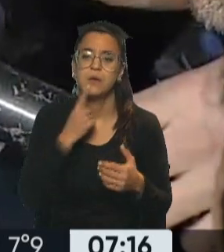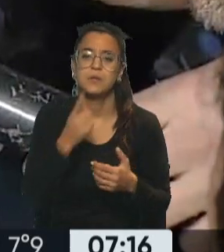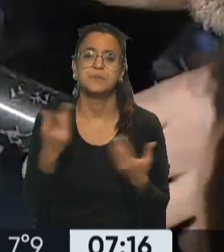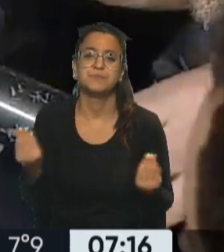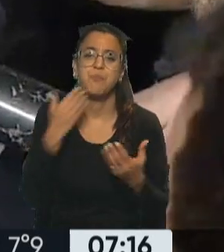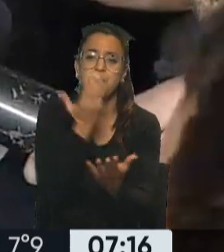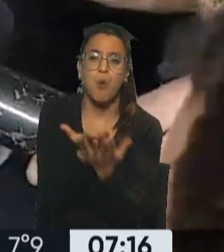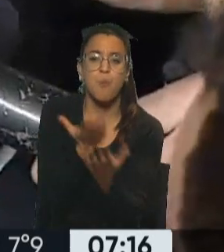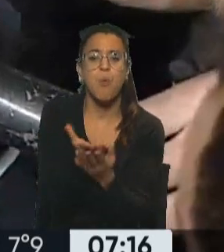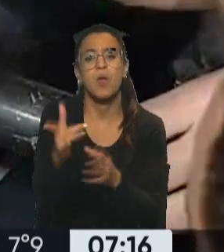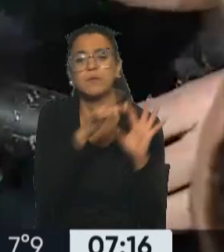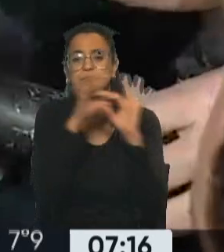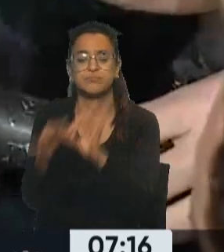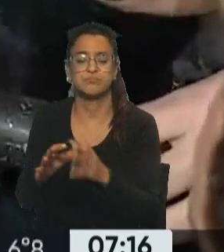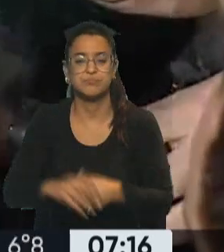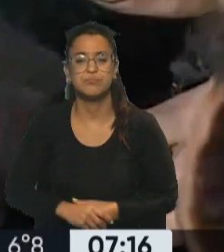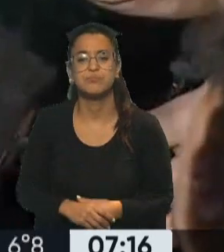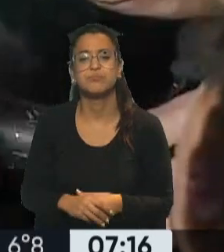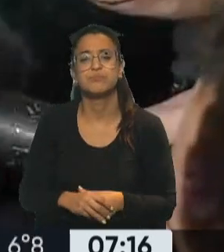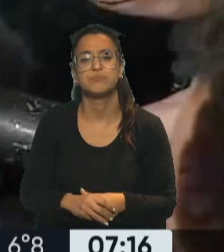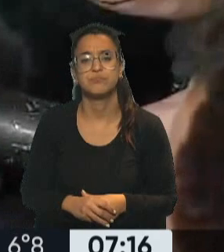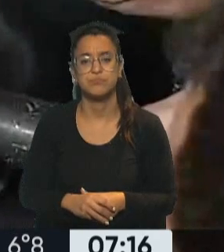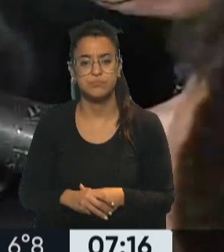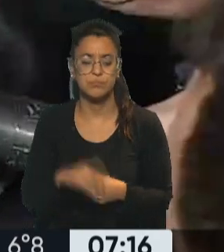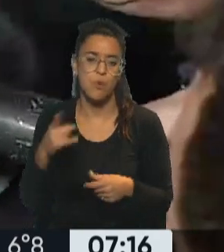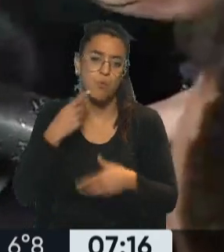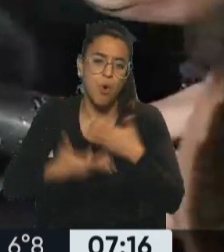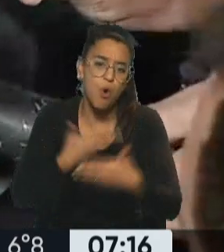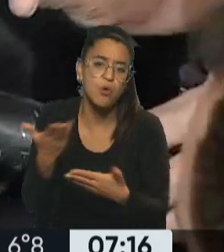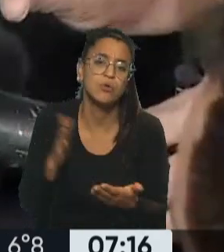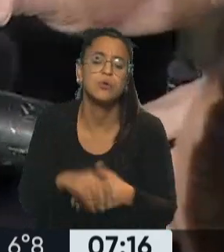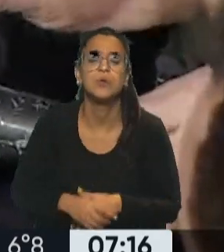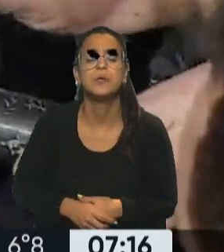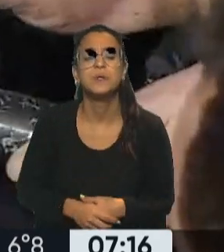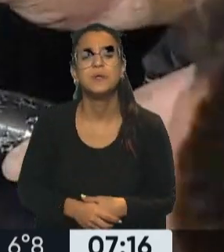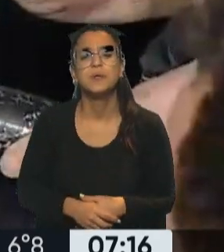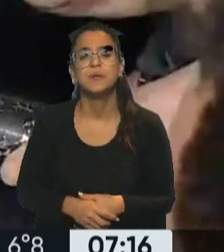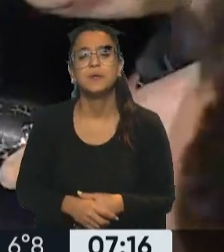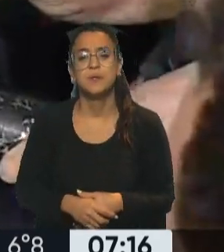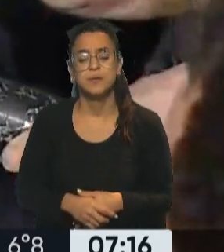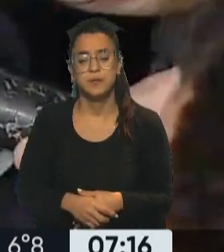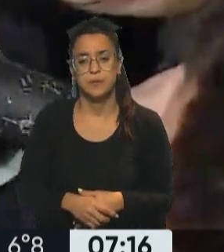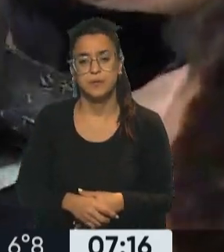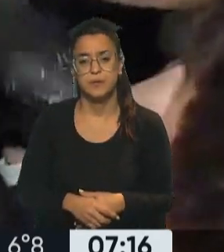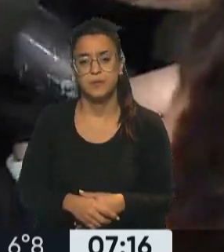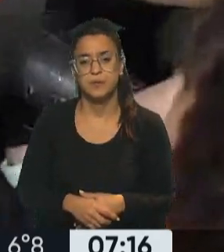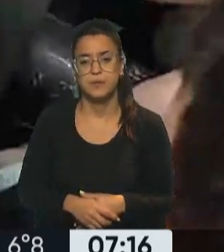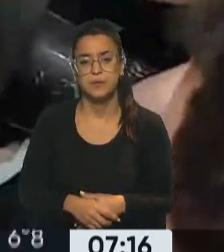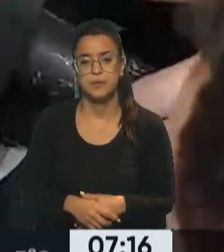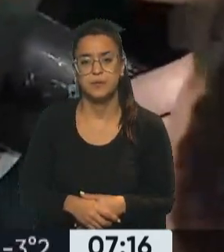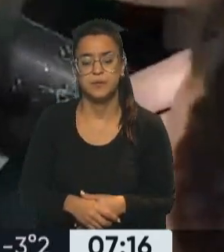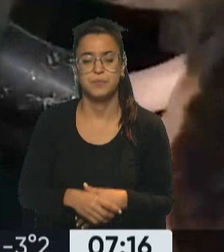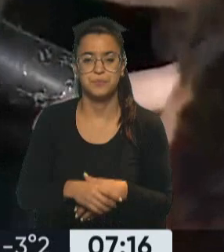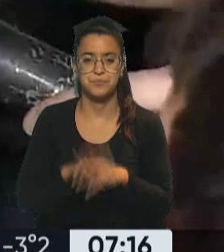las propuestas vinculadas a un paro del campo, un cese que se están llevando adelante. Comercialización. ¿Y qué respuesta le dan al sector agropecuario